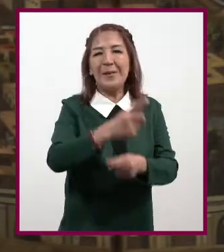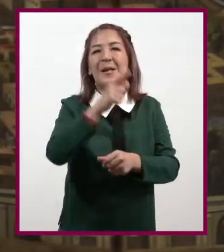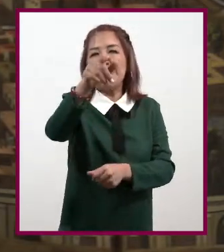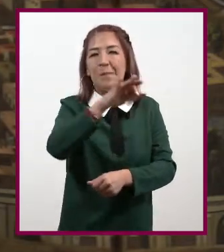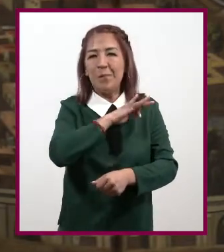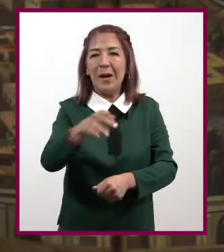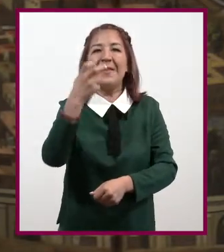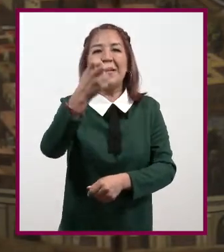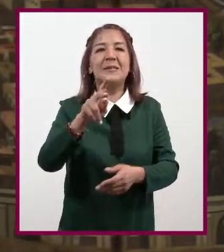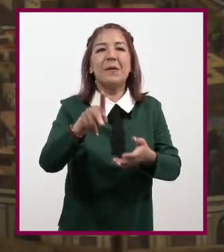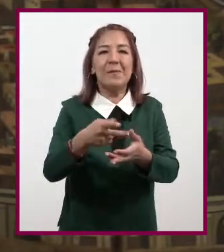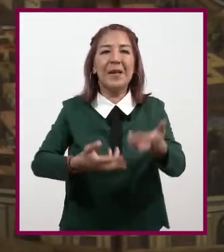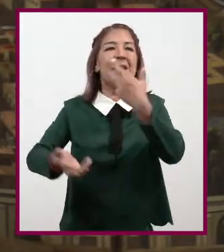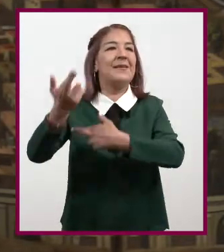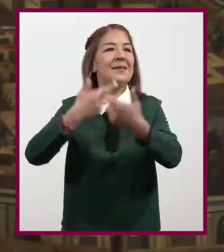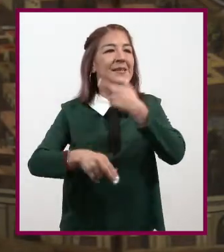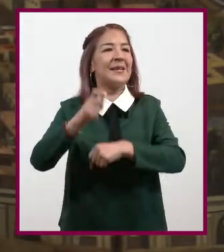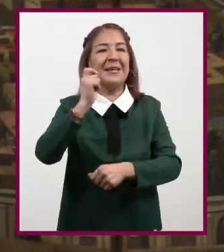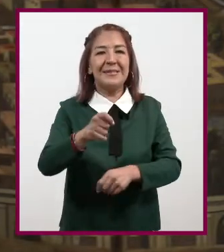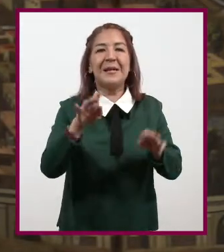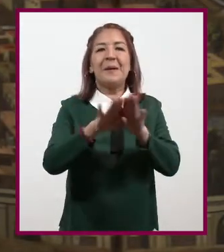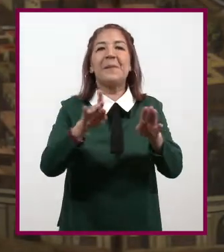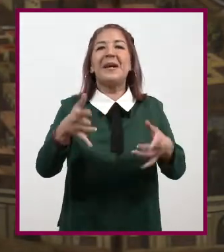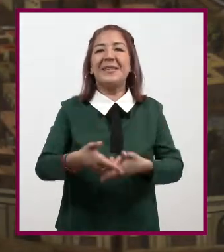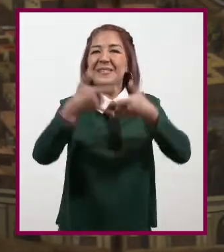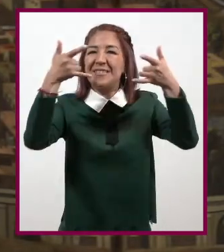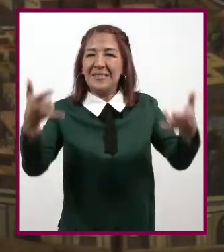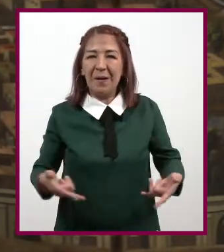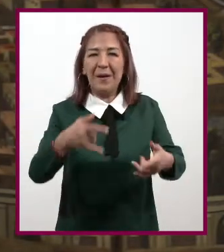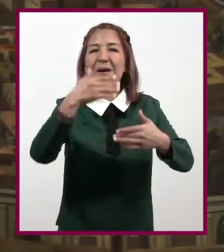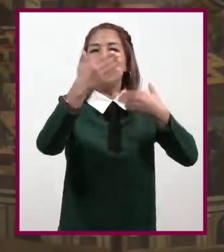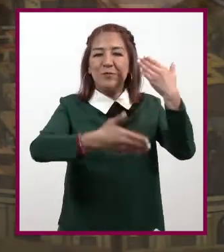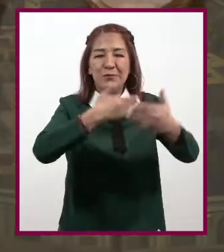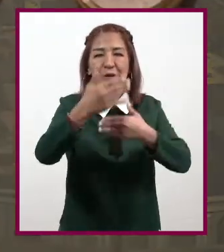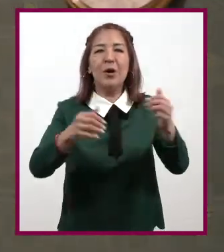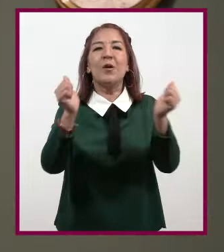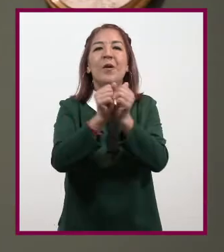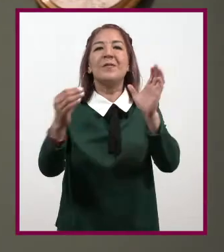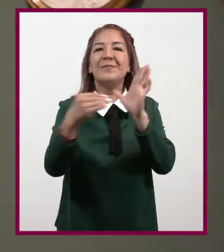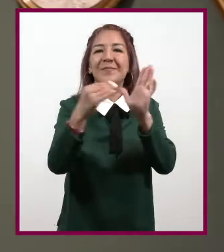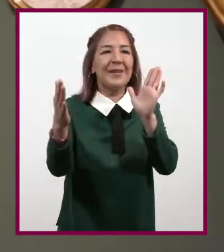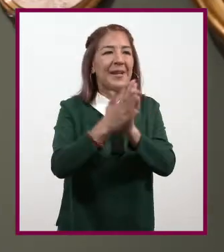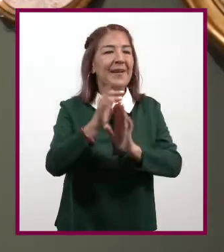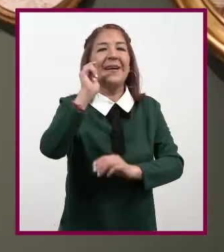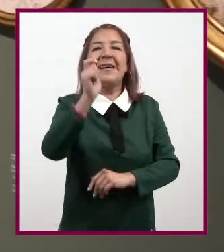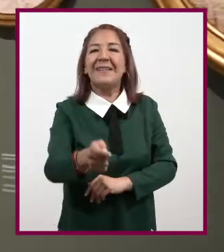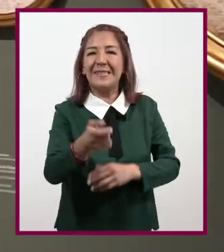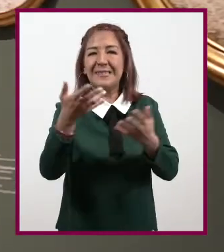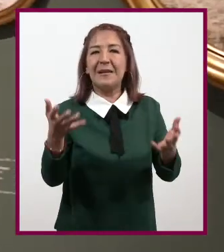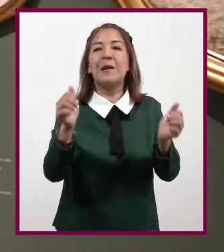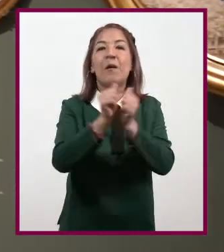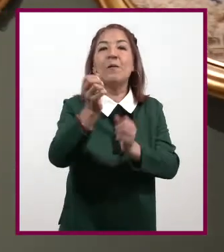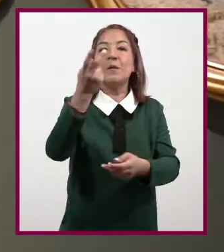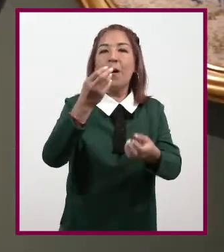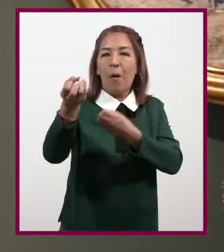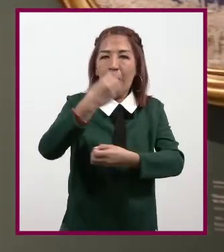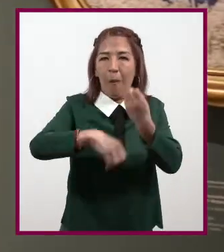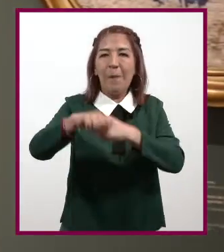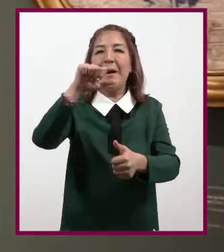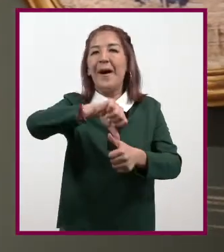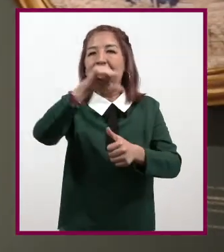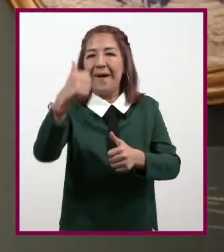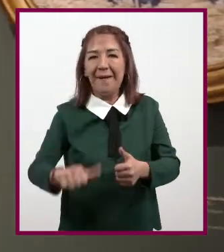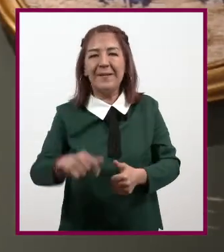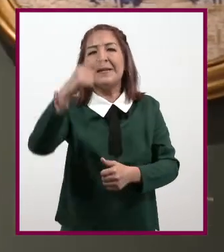que reconstituyamos nuestros procesos históricos. Al momento de establecer una pauta con obras de arte,